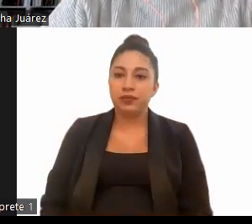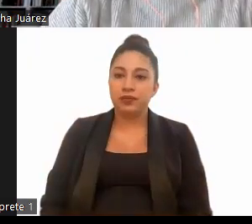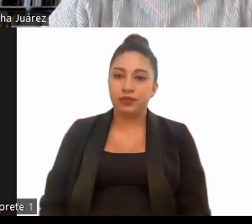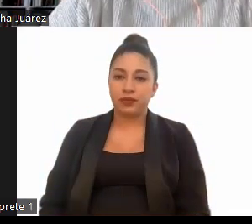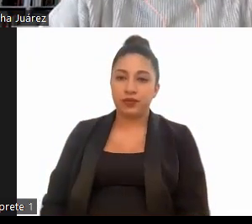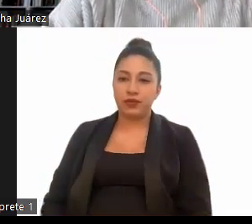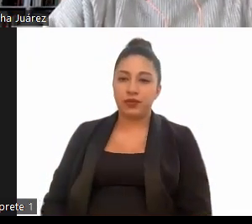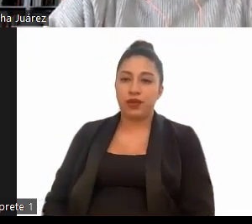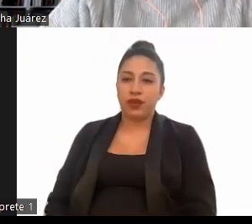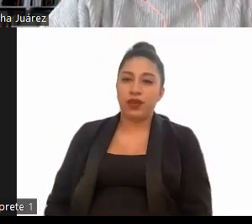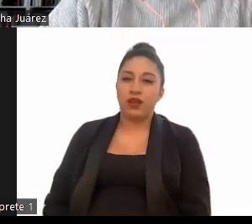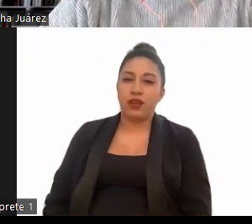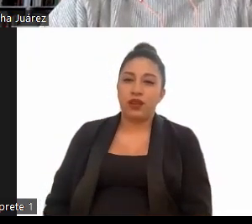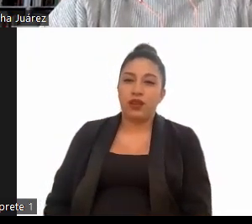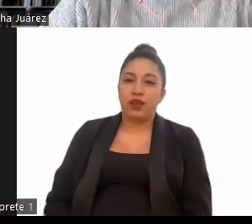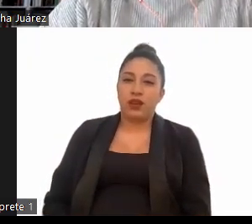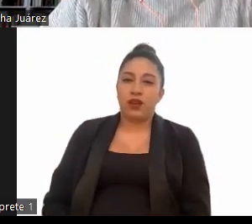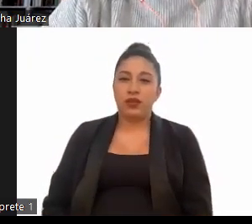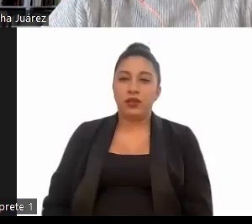¿Me escuchan?